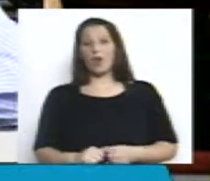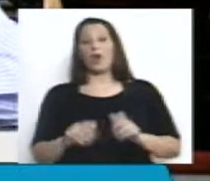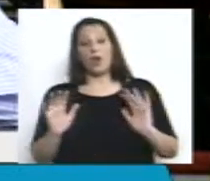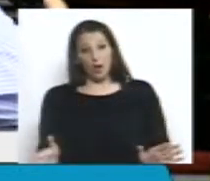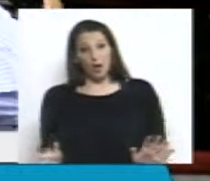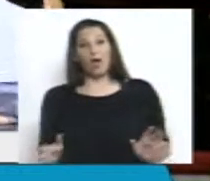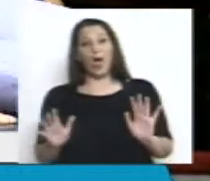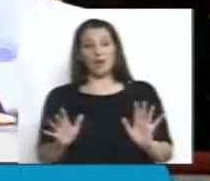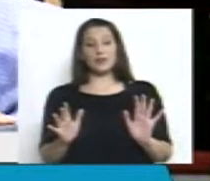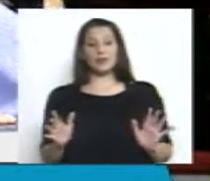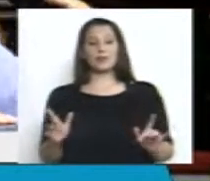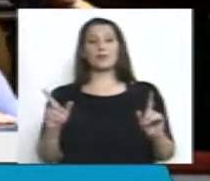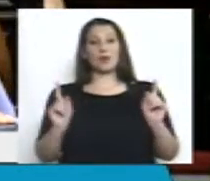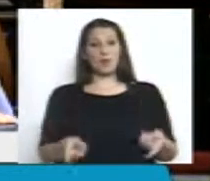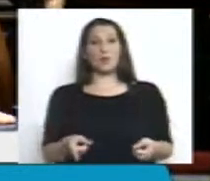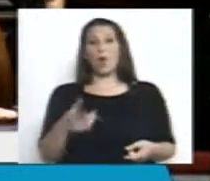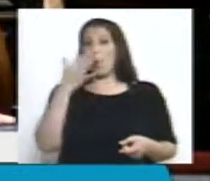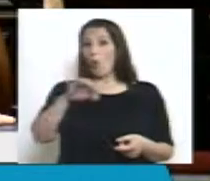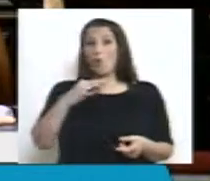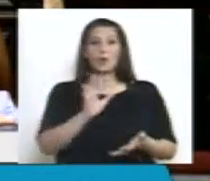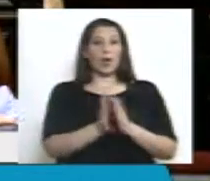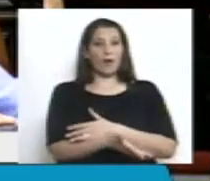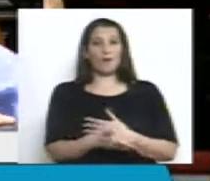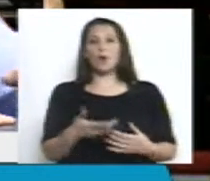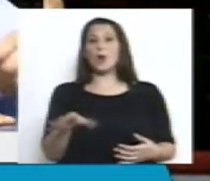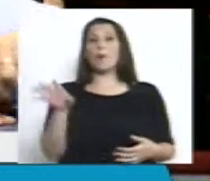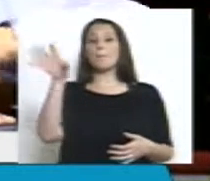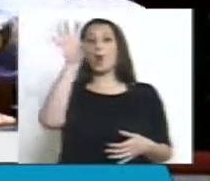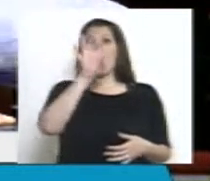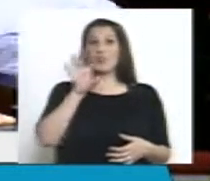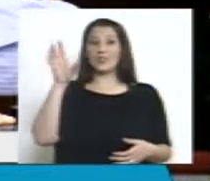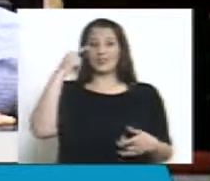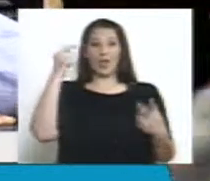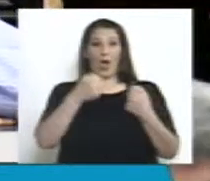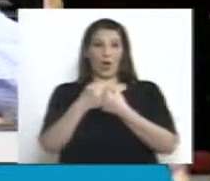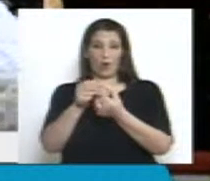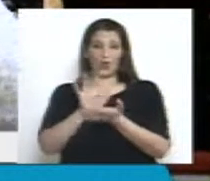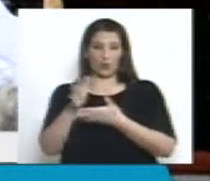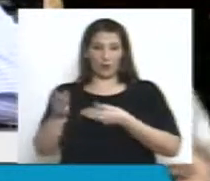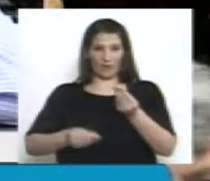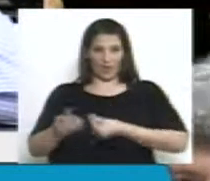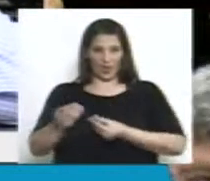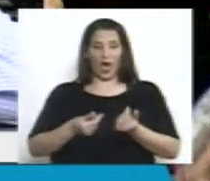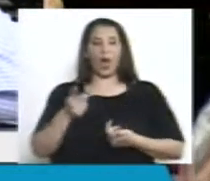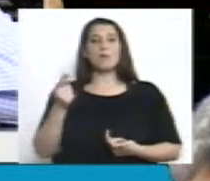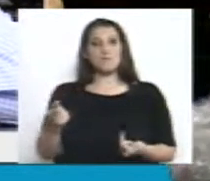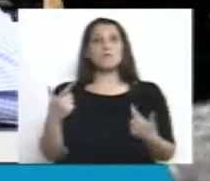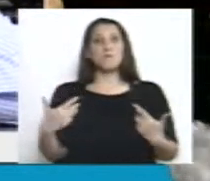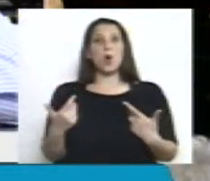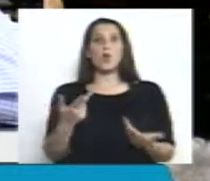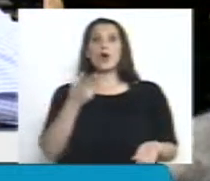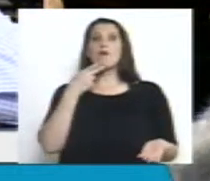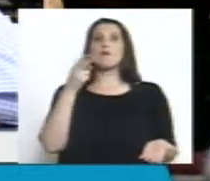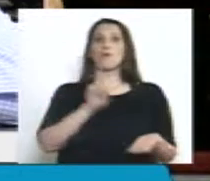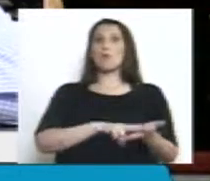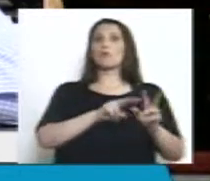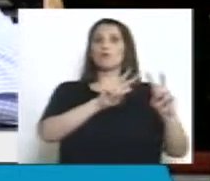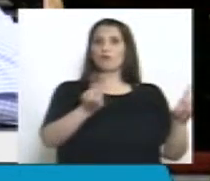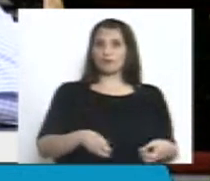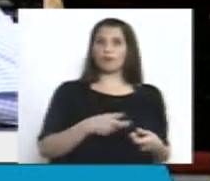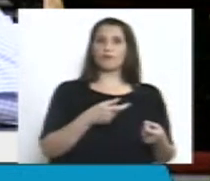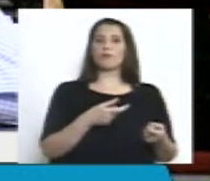Conjuntamente con eso, la única manera que las provincias tienen en el pacto fiscal para poder incrementar la alícuota